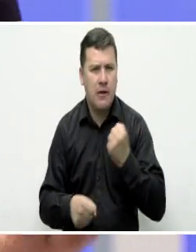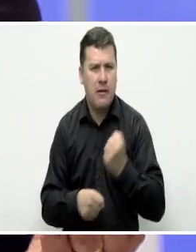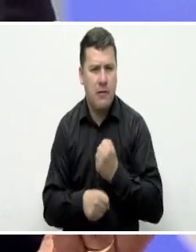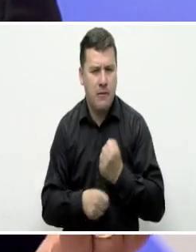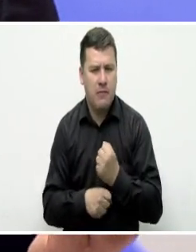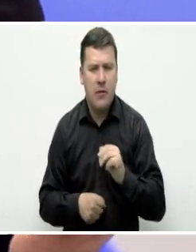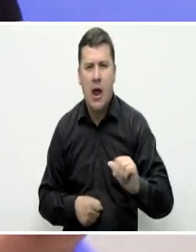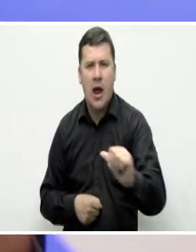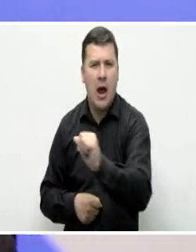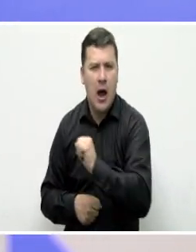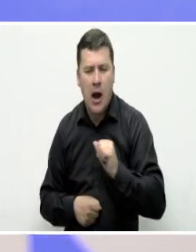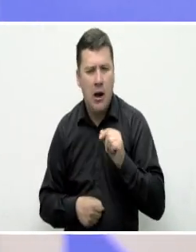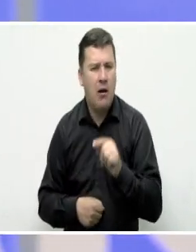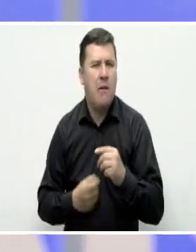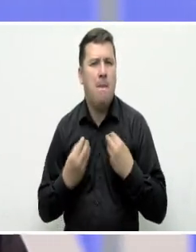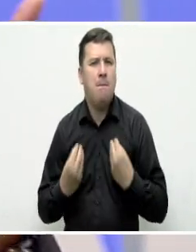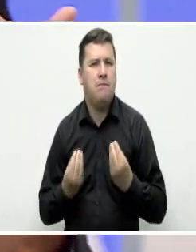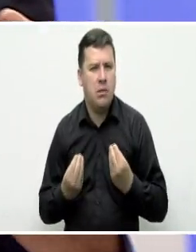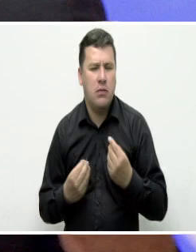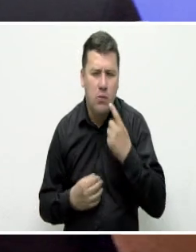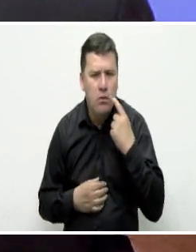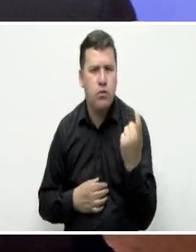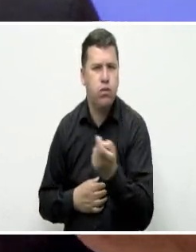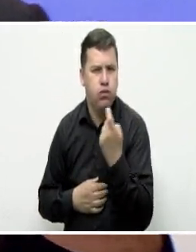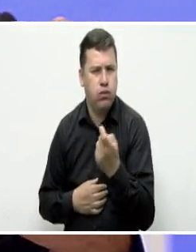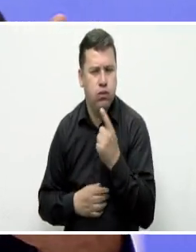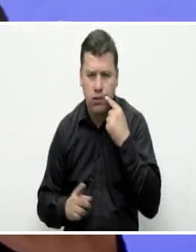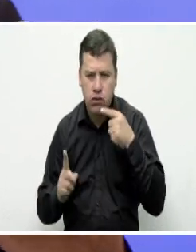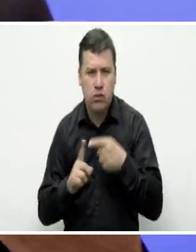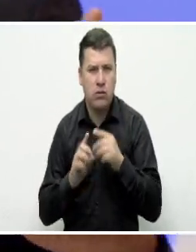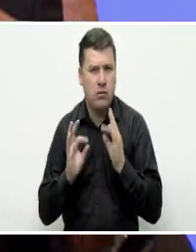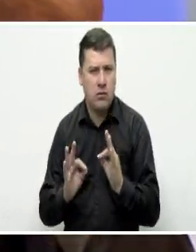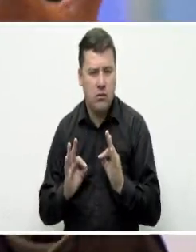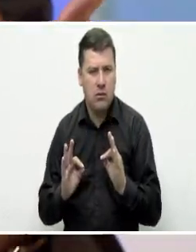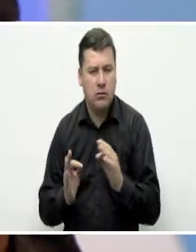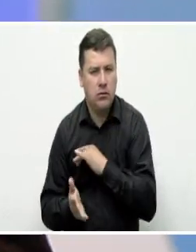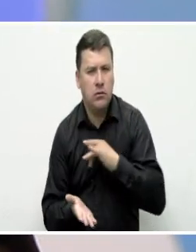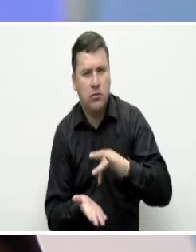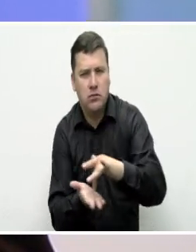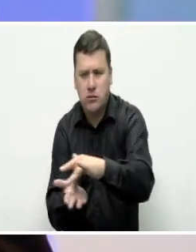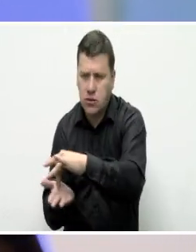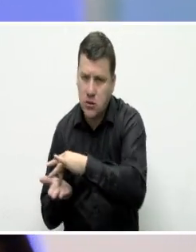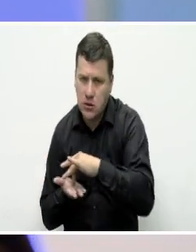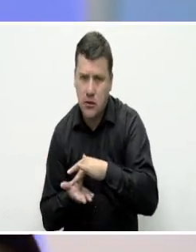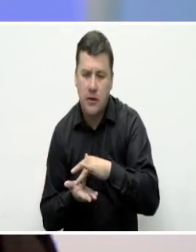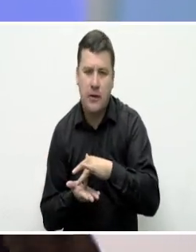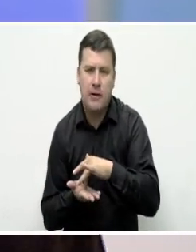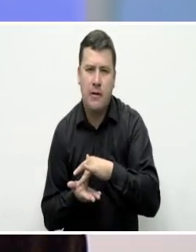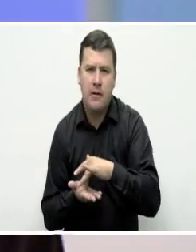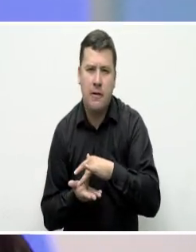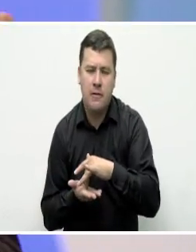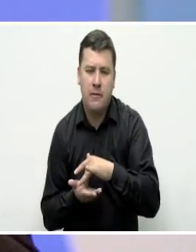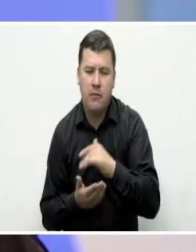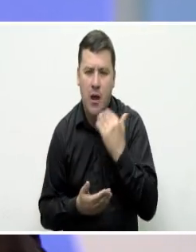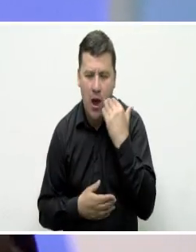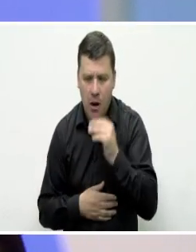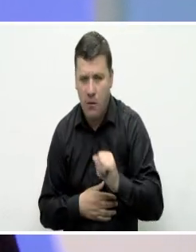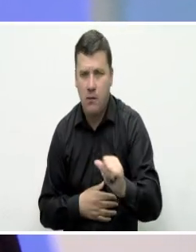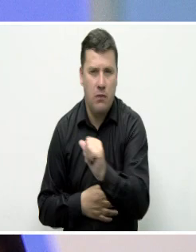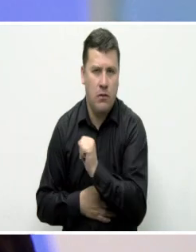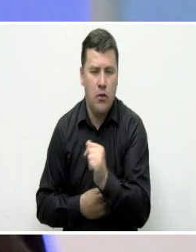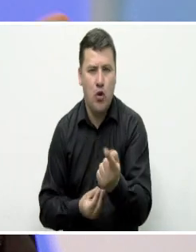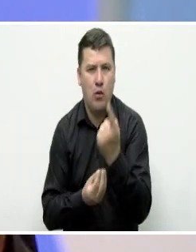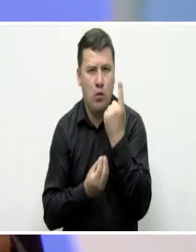ONU Mujeres para buscar que esa participación de la mujer en